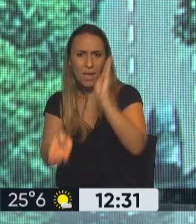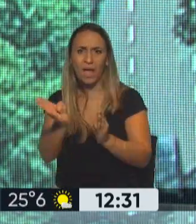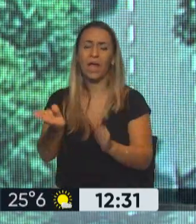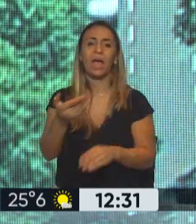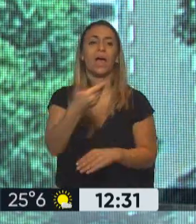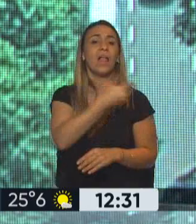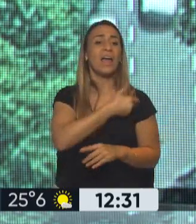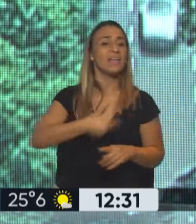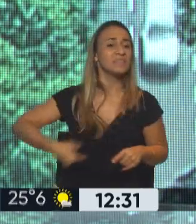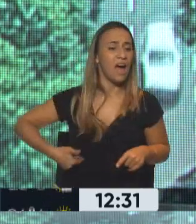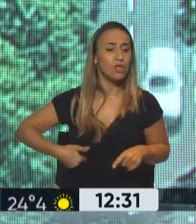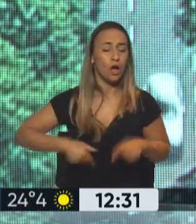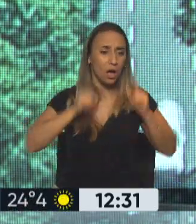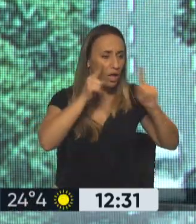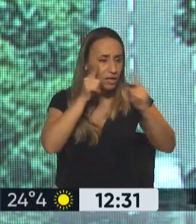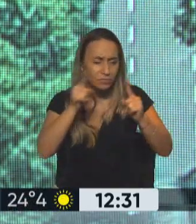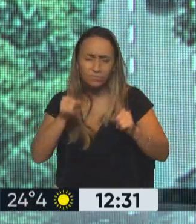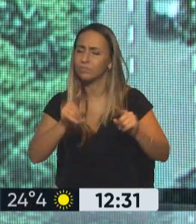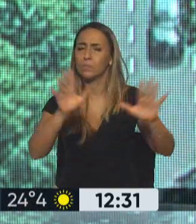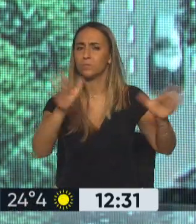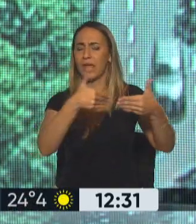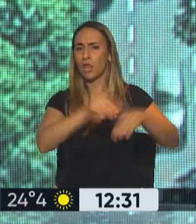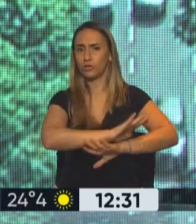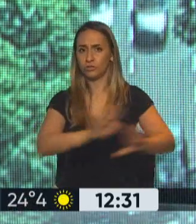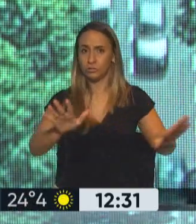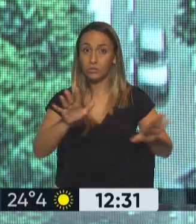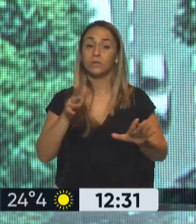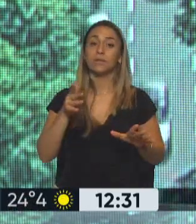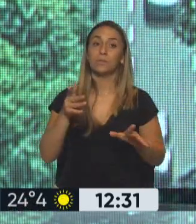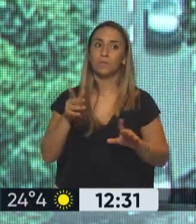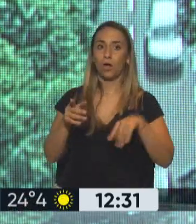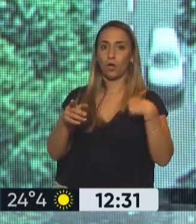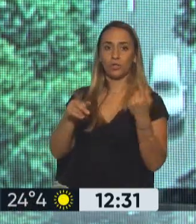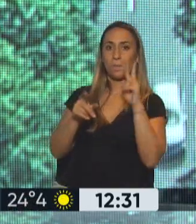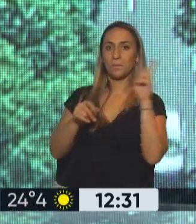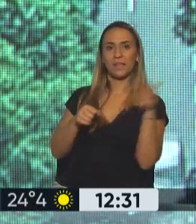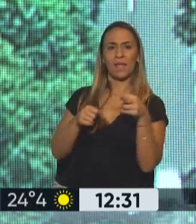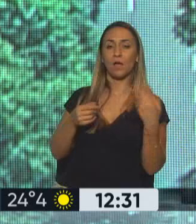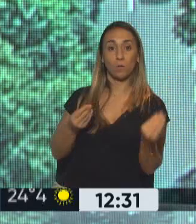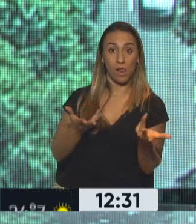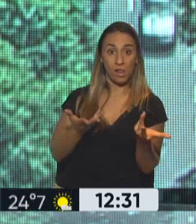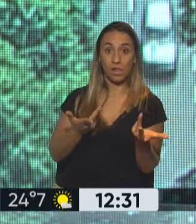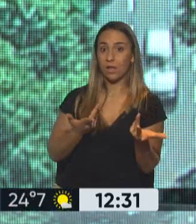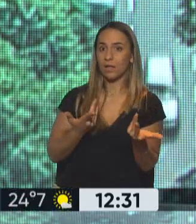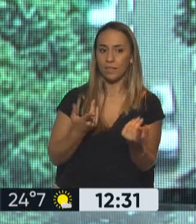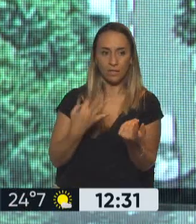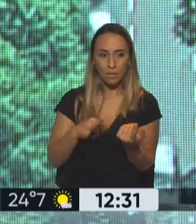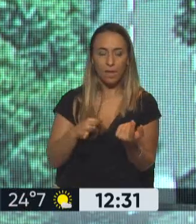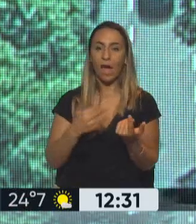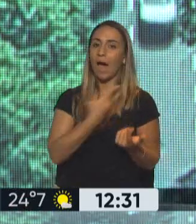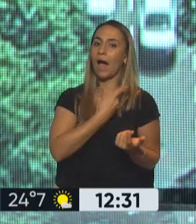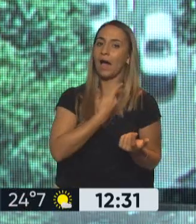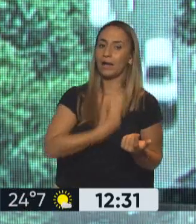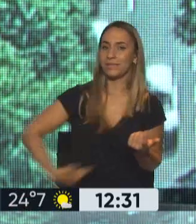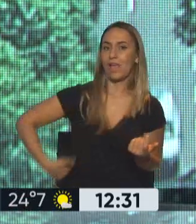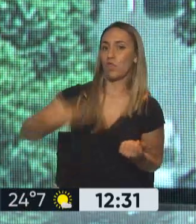de ciertas actividades. Y está también la otra posición, que es, bueno, en realidad lo que tenemos que tener es una Argentina de más moderación y de